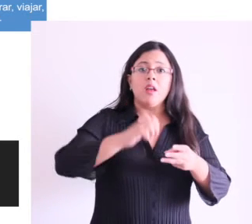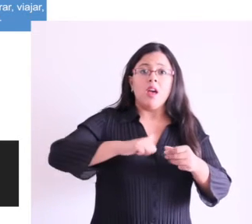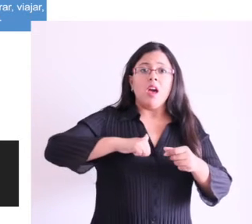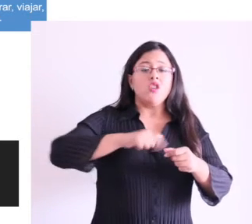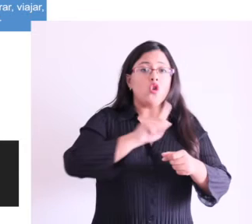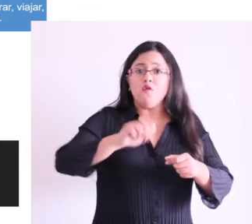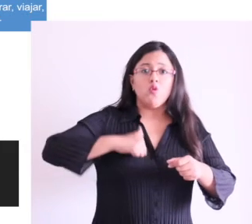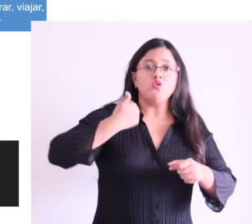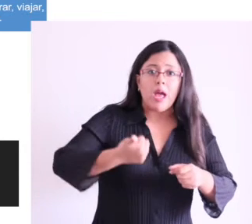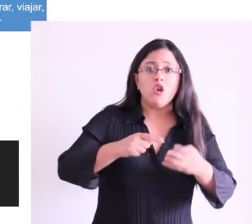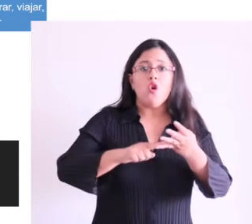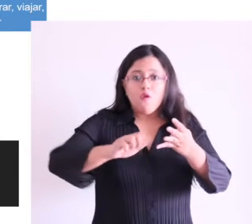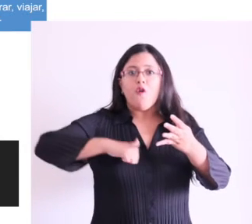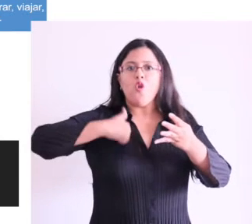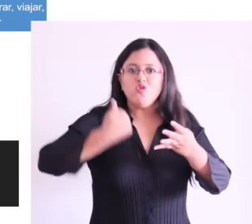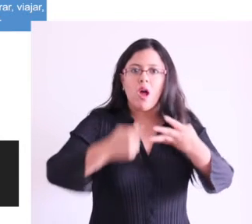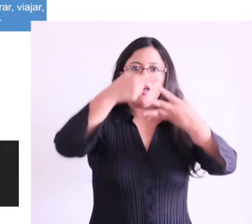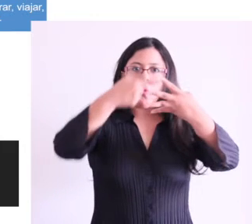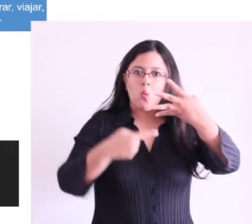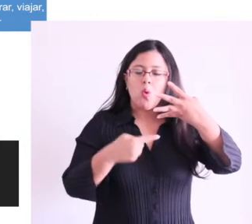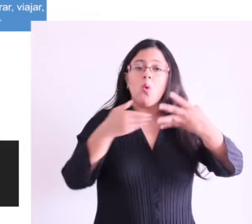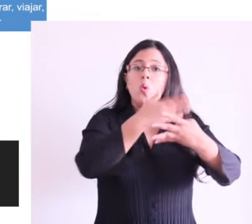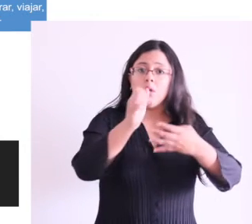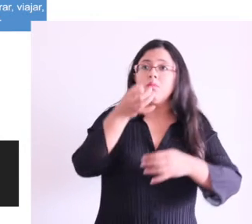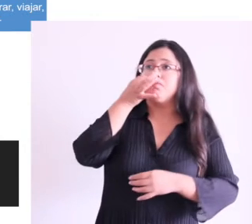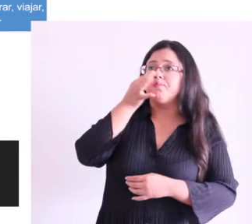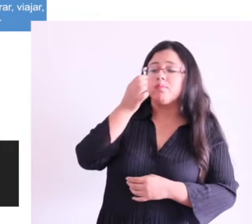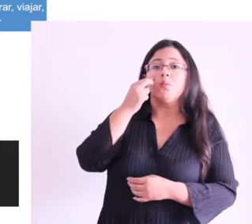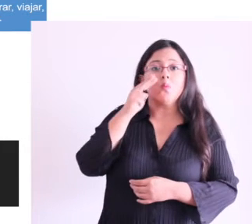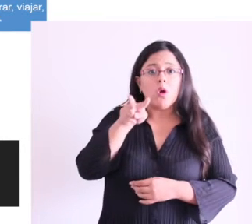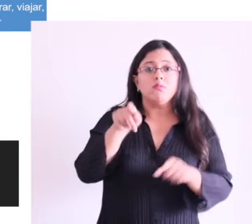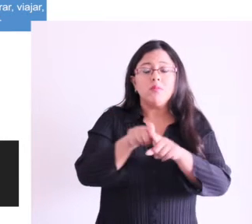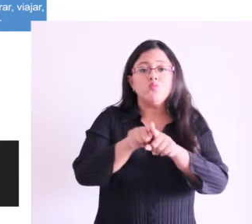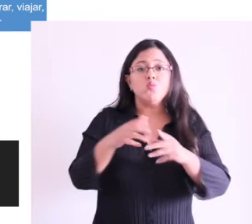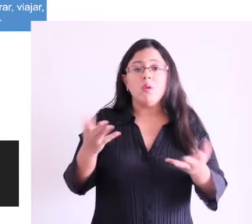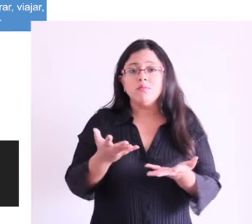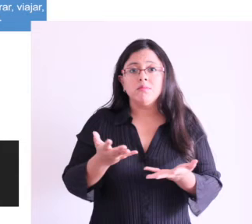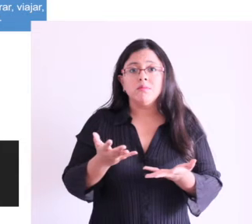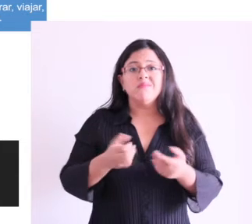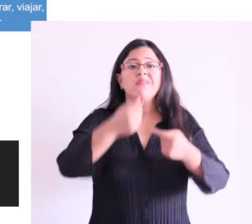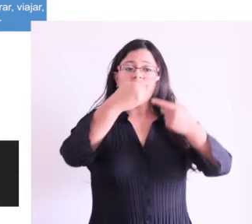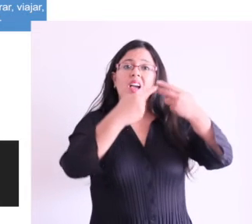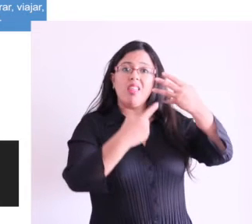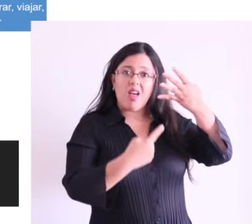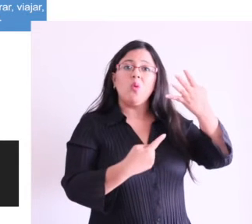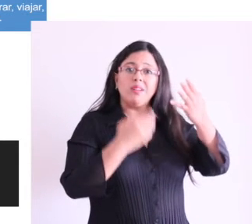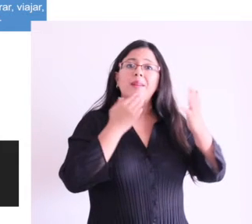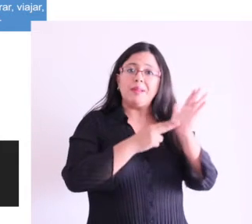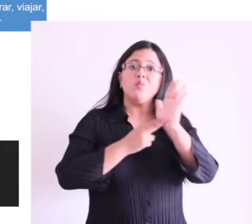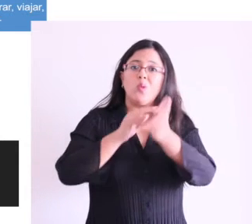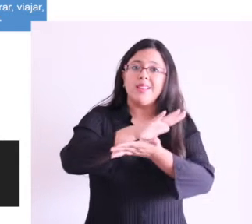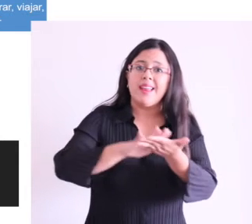involuntarios, voluntarios, para que ustedes puedan observar con detención cada uno de sus